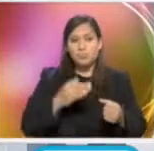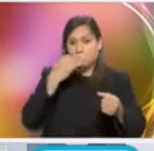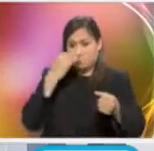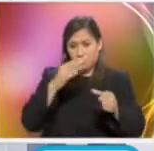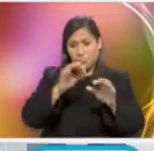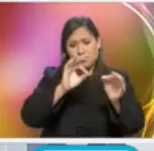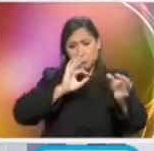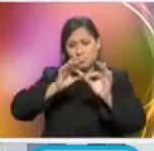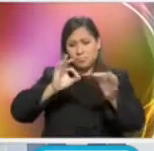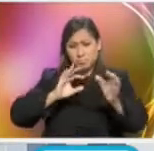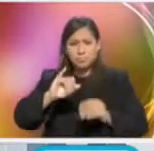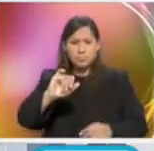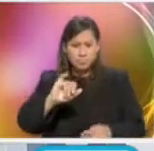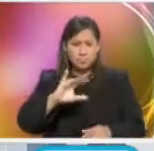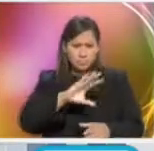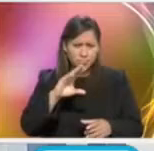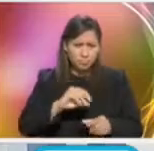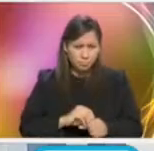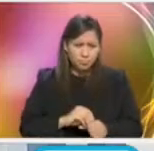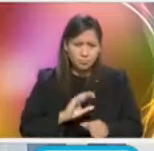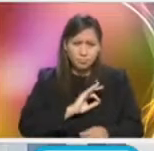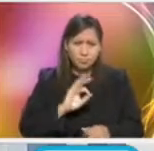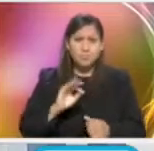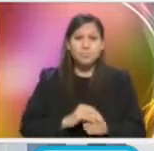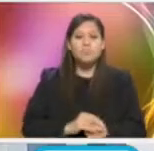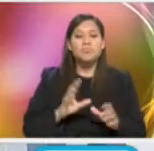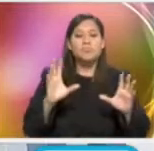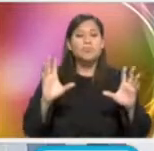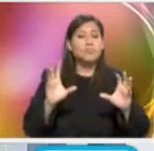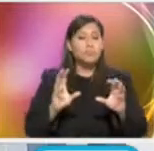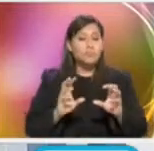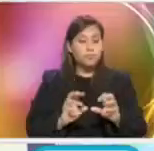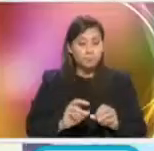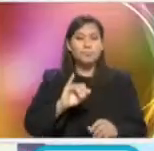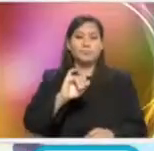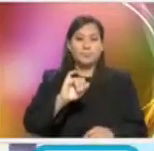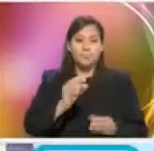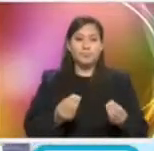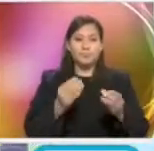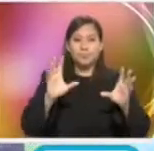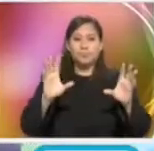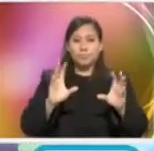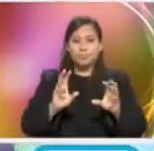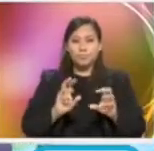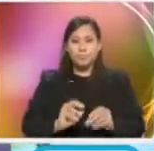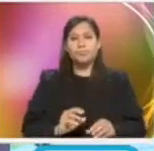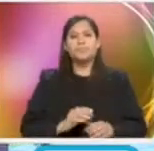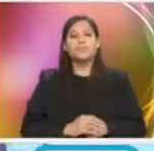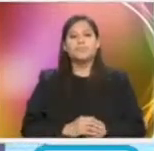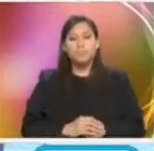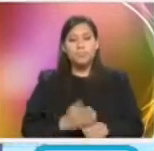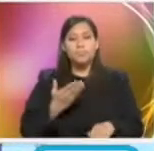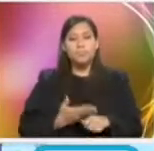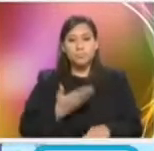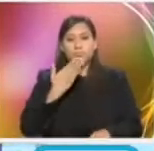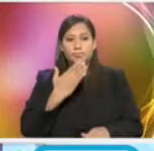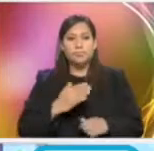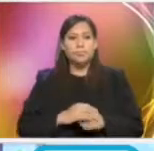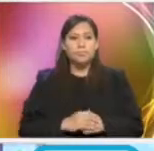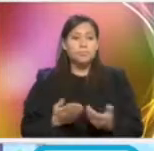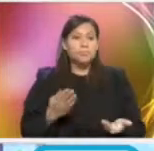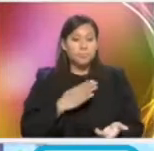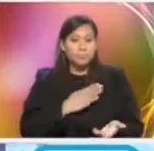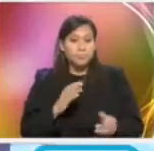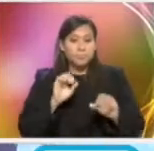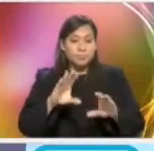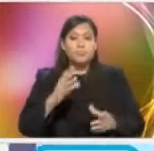La también flor puede así ser. entera, sí, se la podrían Que poner. también se reduce mucho, ¿no? También se reduce muchísimo. Sí, Sí. sí. Muy bien. Y pues bueno, vamos